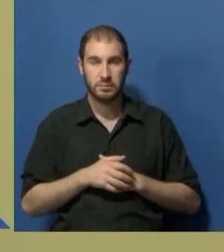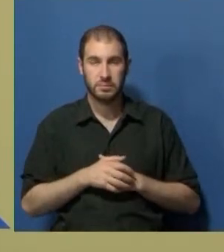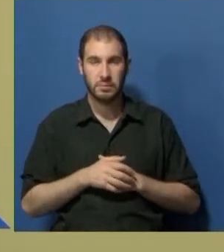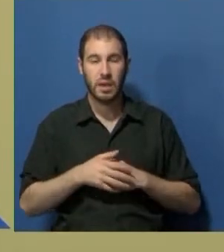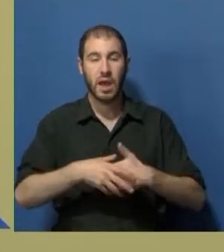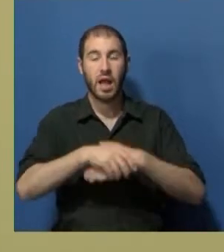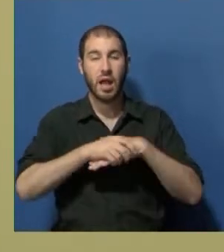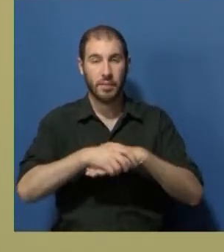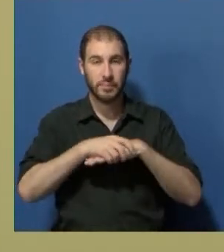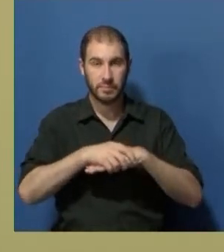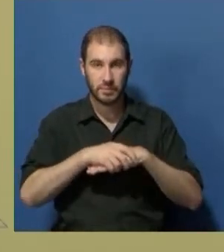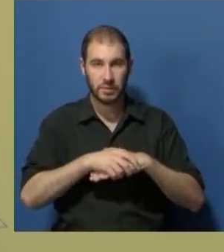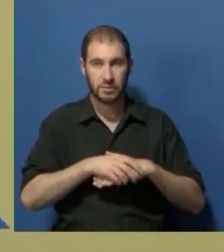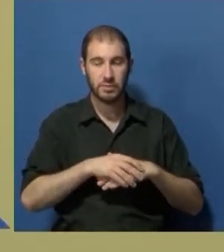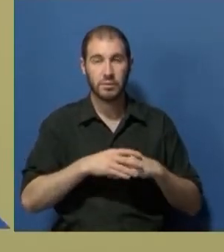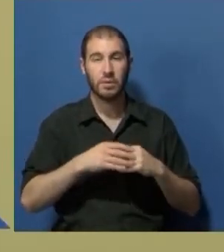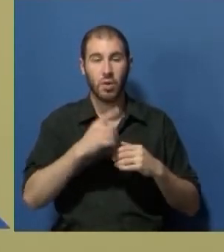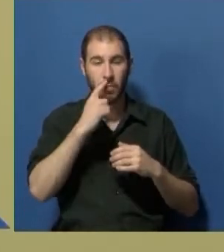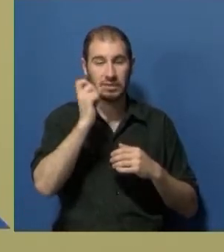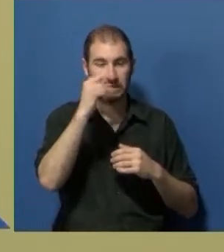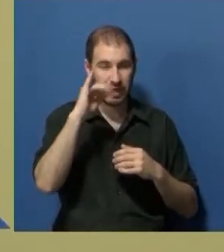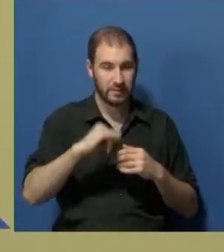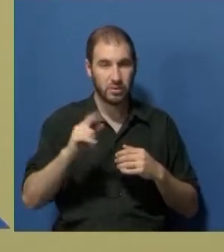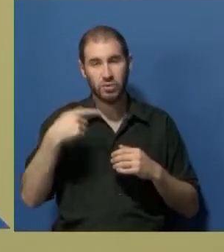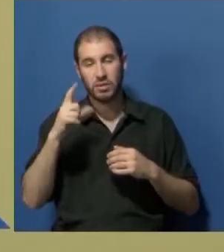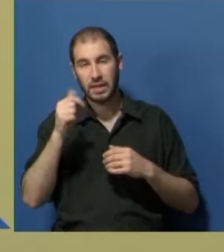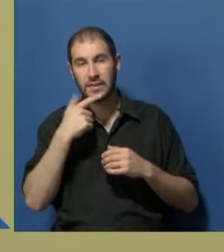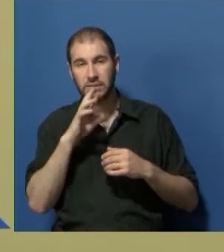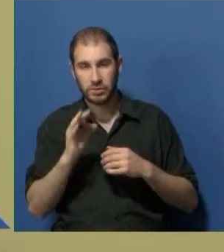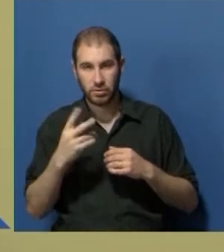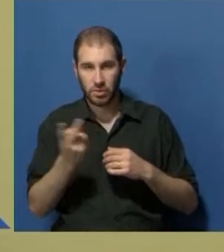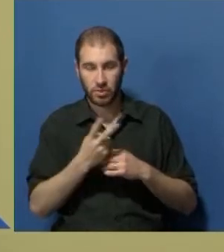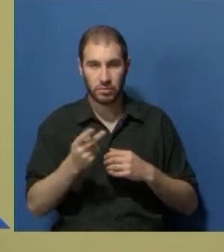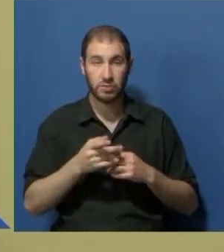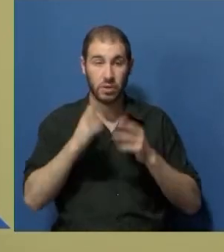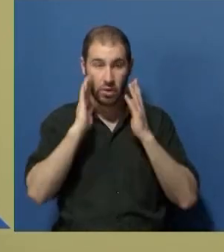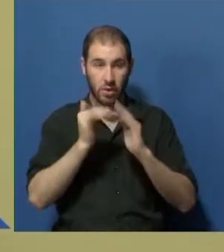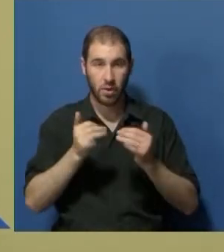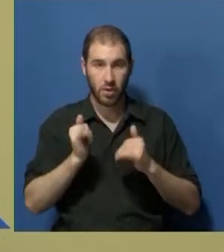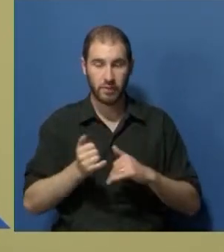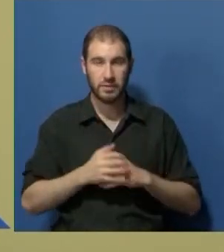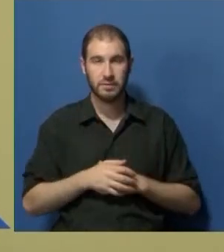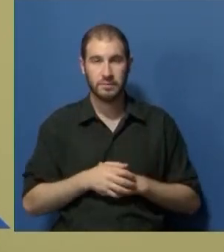la amistad que unía a Hugo Chávez con Fidel Castro. Y desde muy joven, digamos,